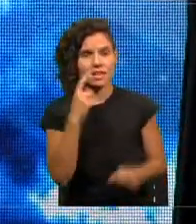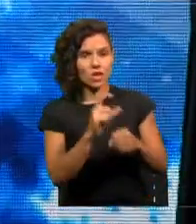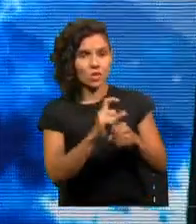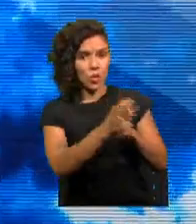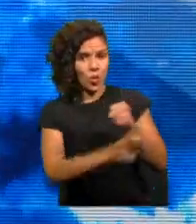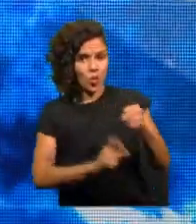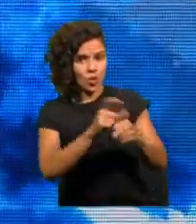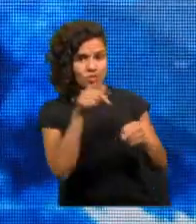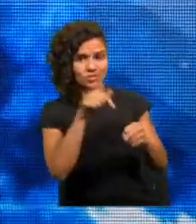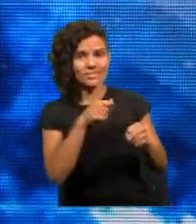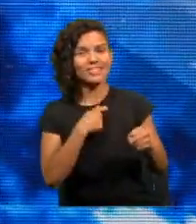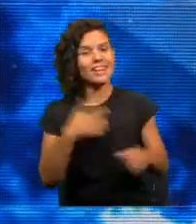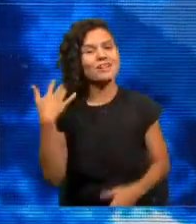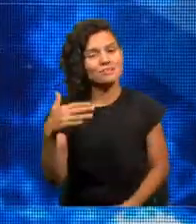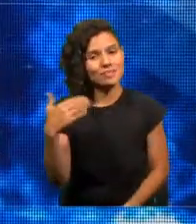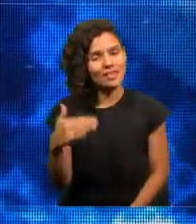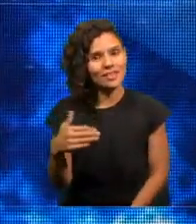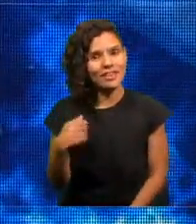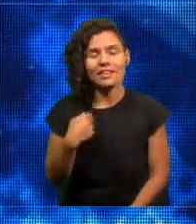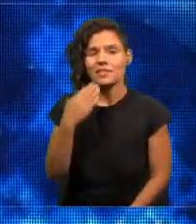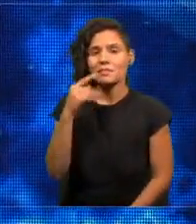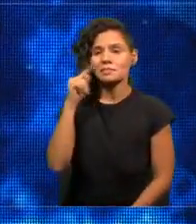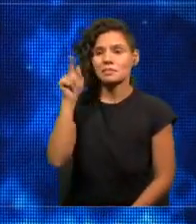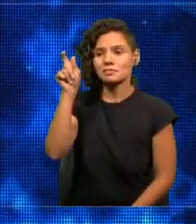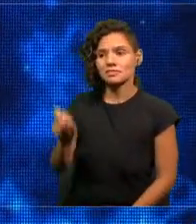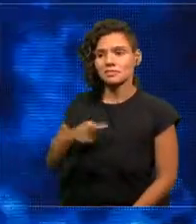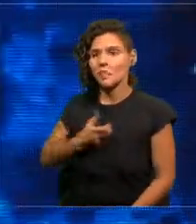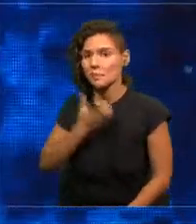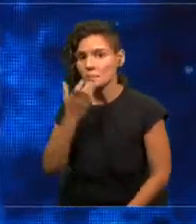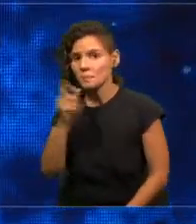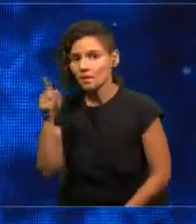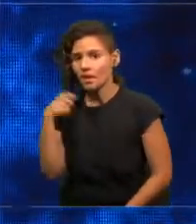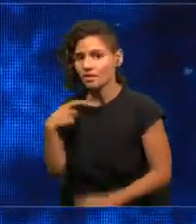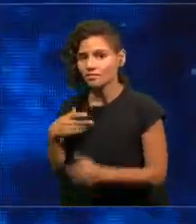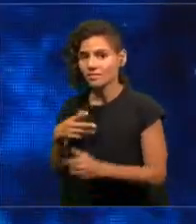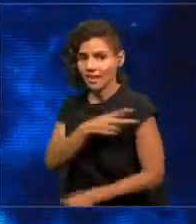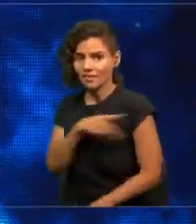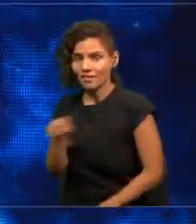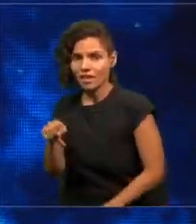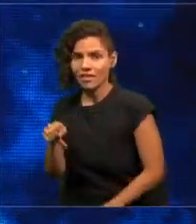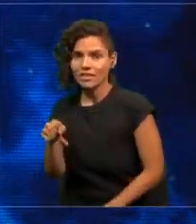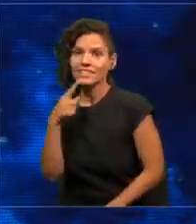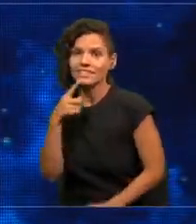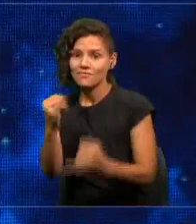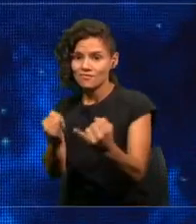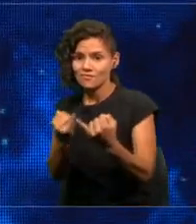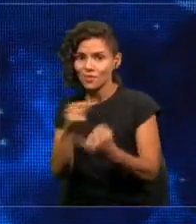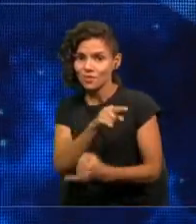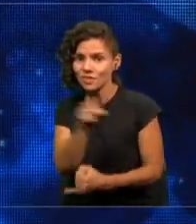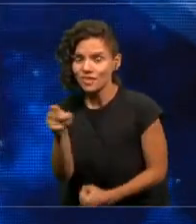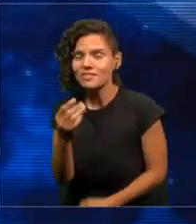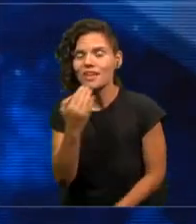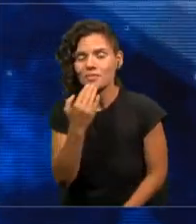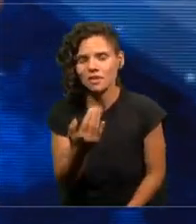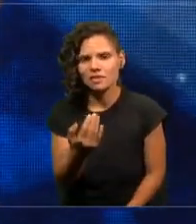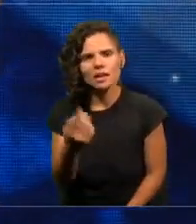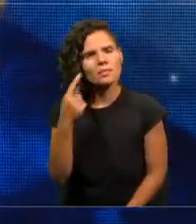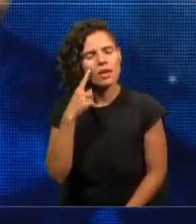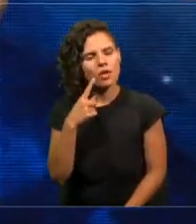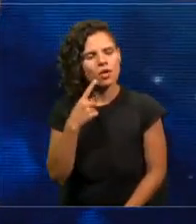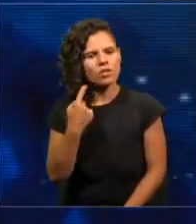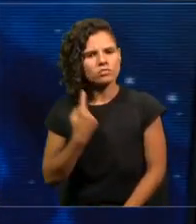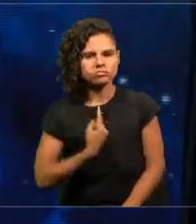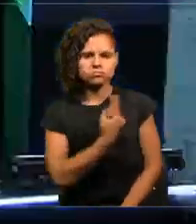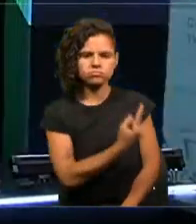y al señor zuckerberg se hizo multimillonario gracias a ello pero qué pasa a nosotros nos